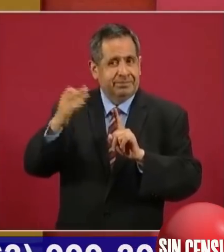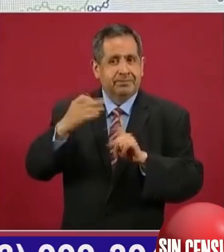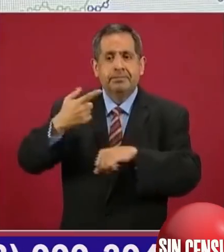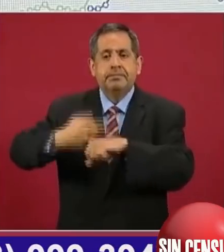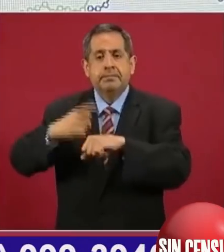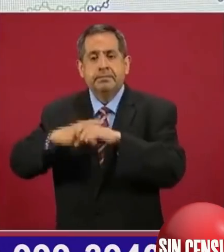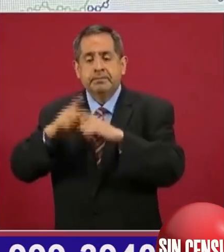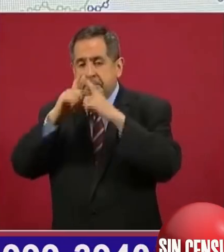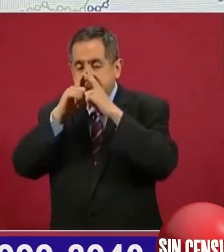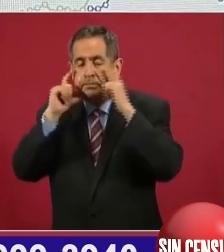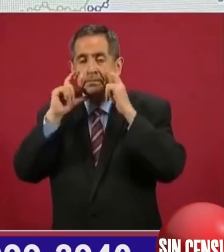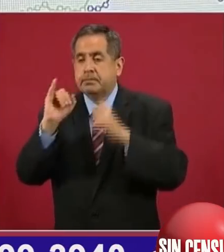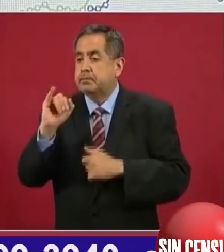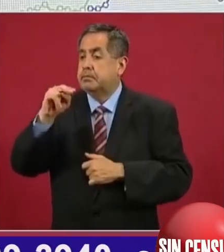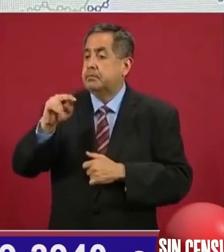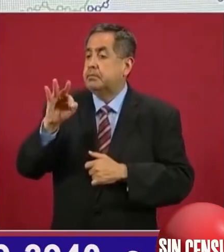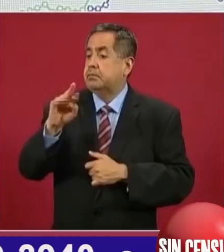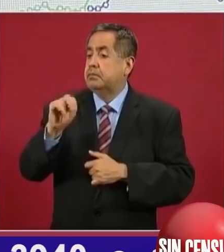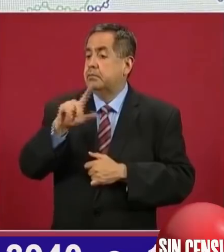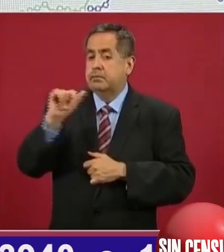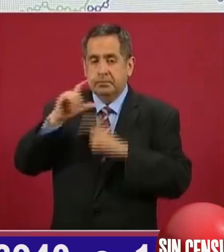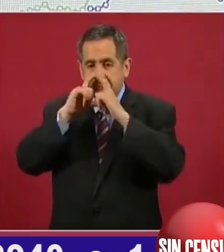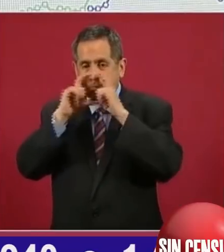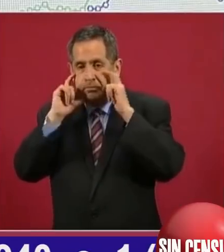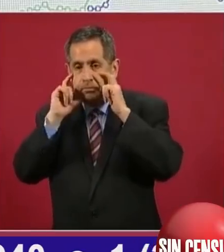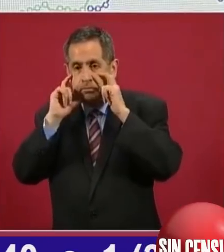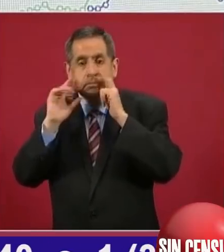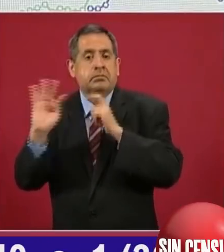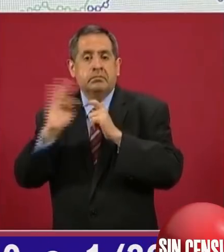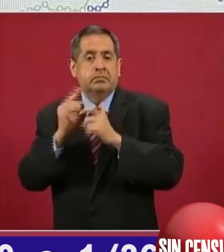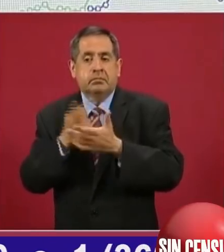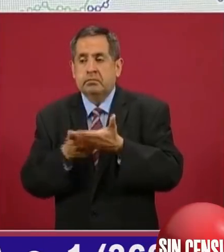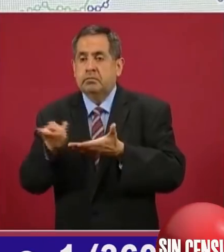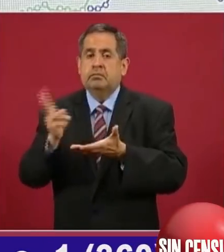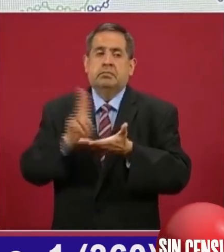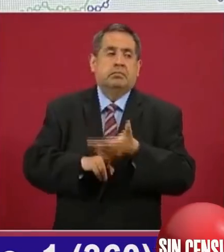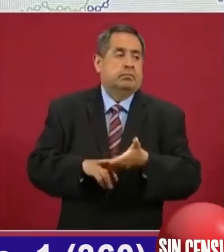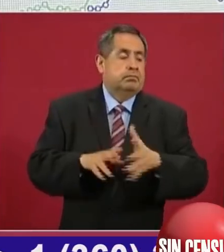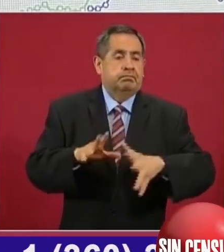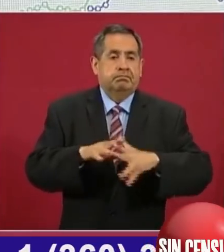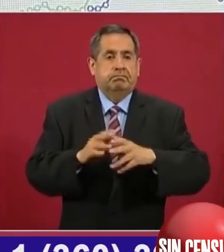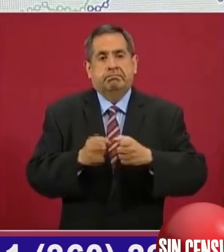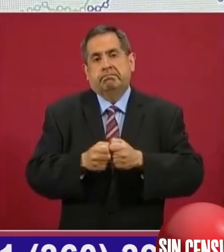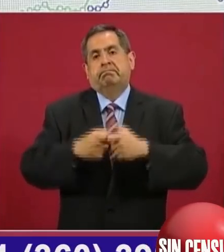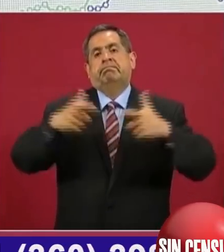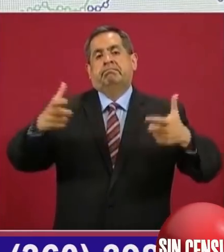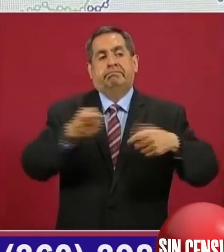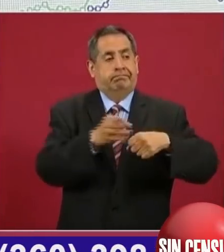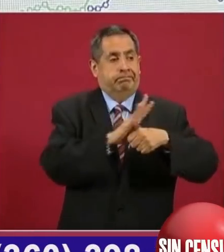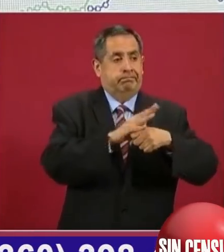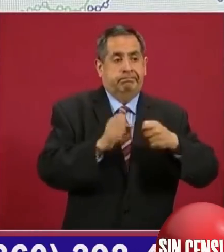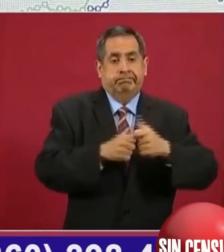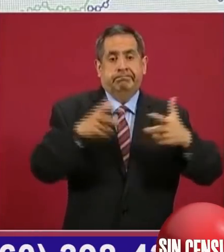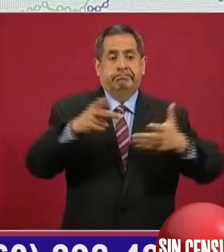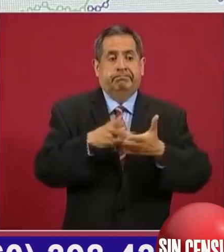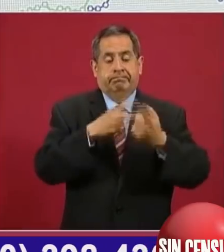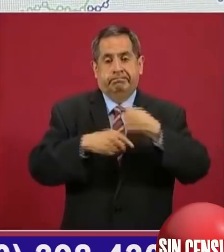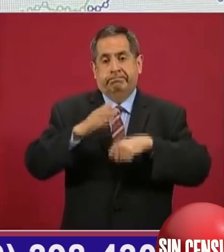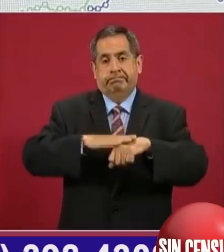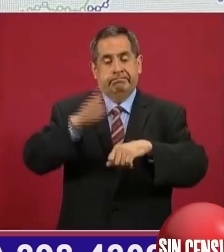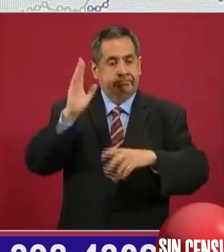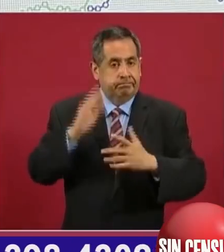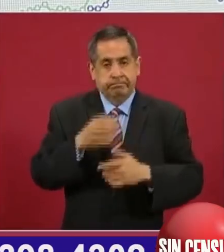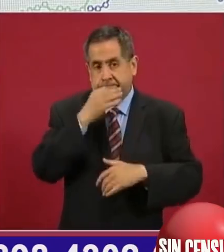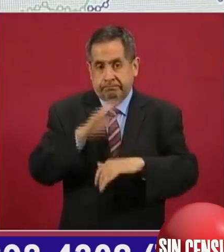una exacerbación, un repunte, un rebrote. Esperamos que no sea el caso, pero hay que estar siempre alertas. La epidemia